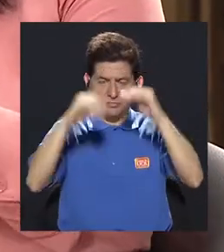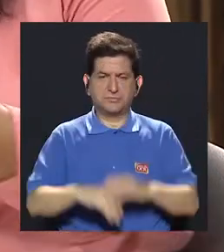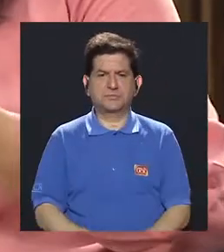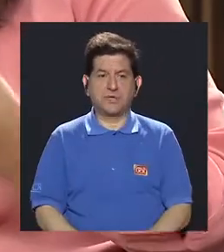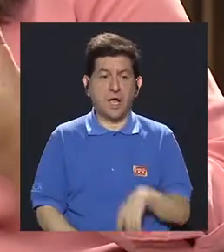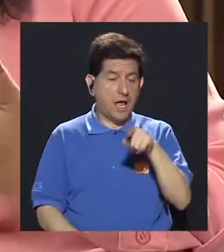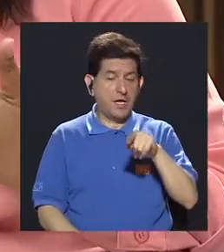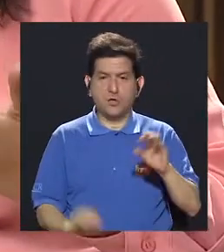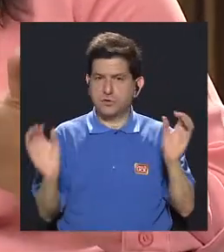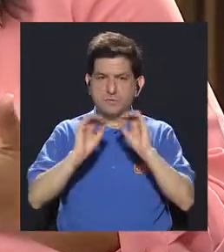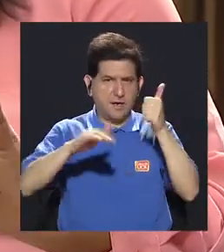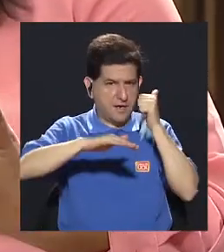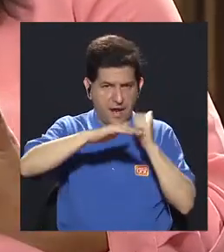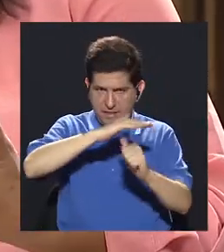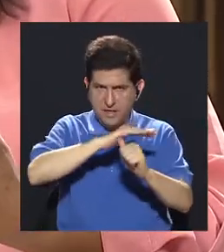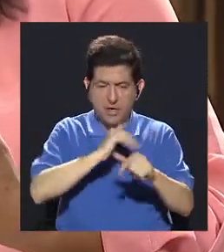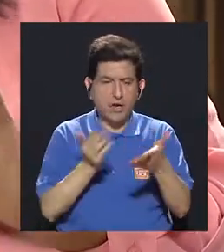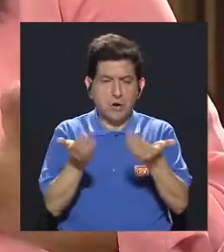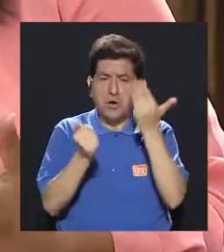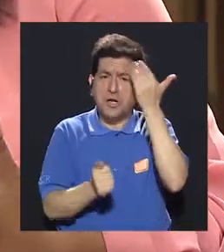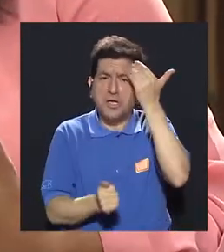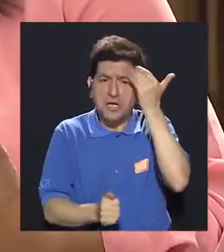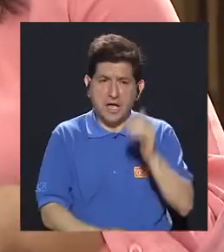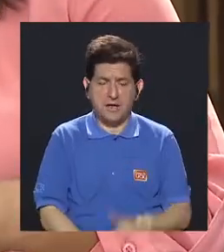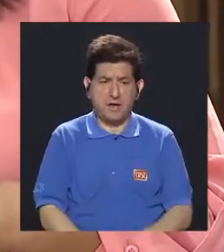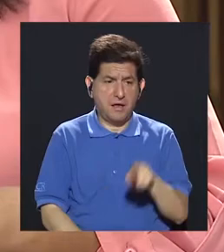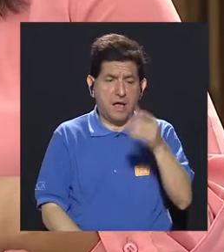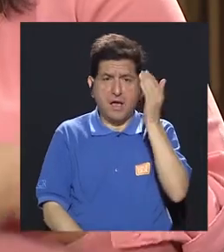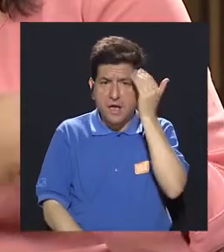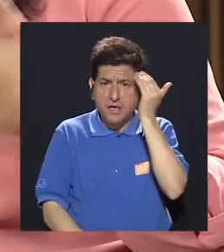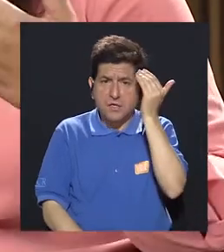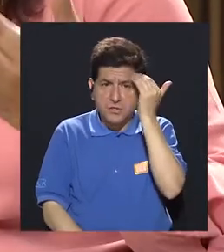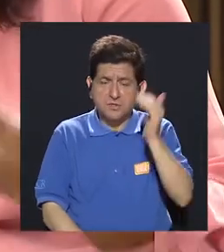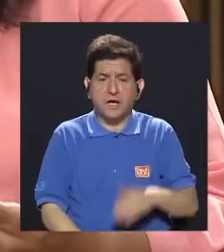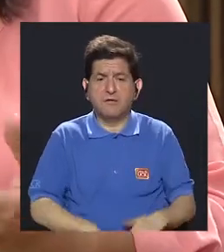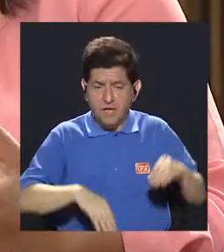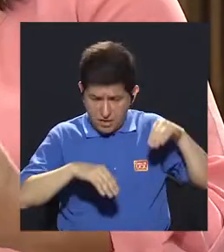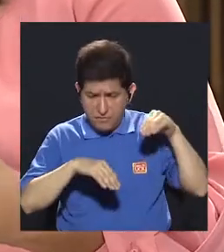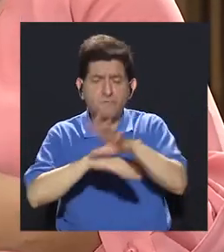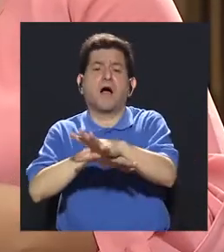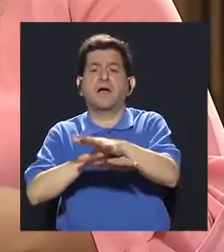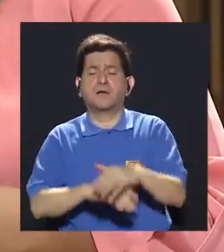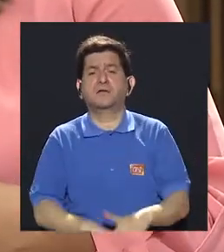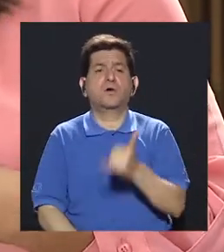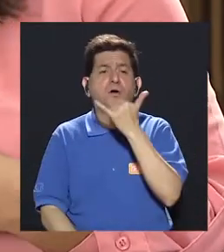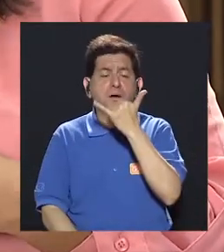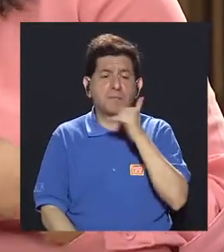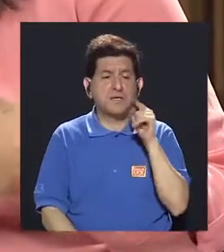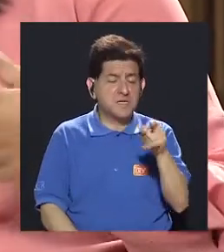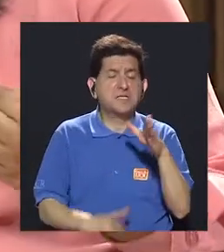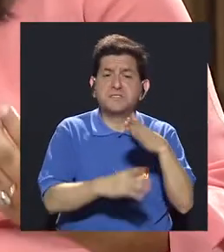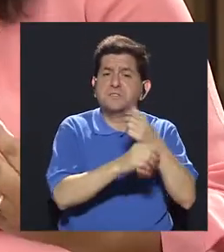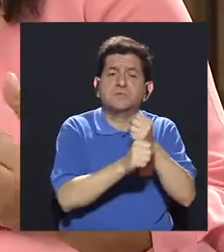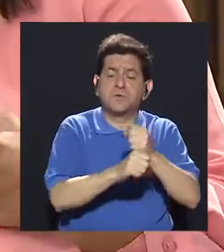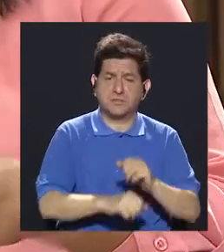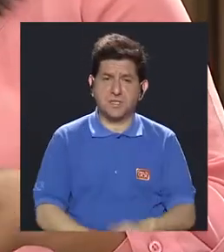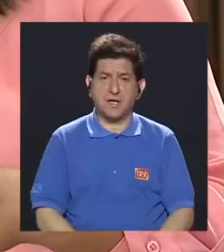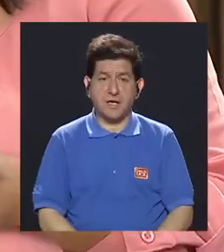información, ¿verdad? Que no se les oculte lo que ellos quieren saber cuáles son las consecuencias, qué pasa si hago